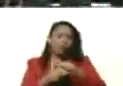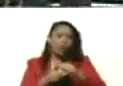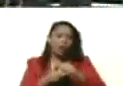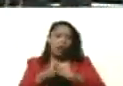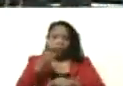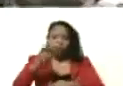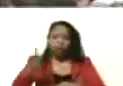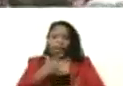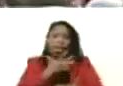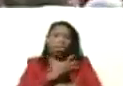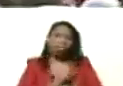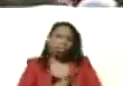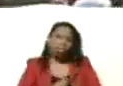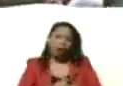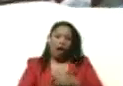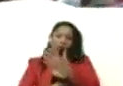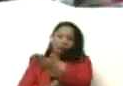descontento?